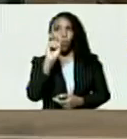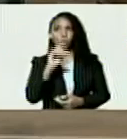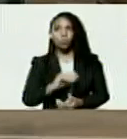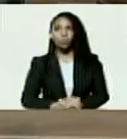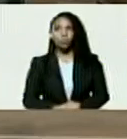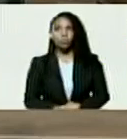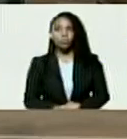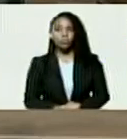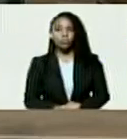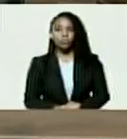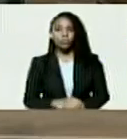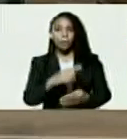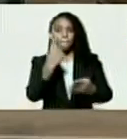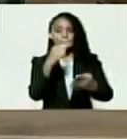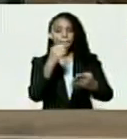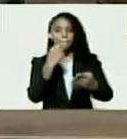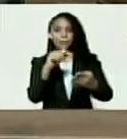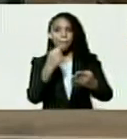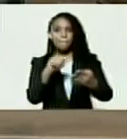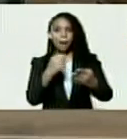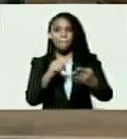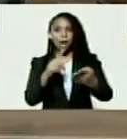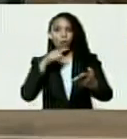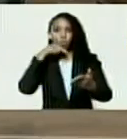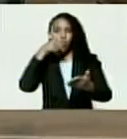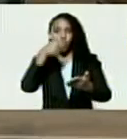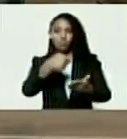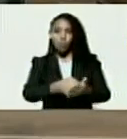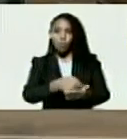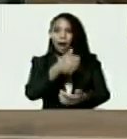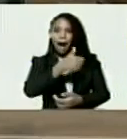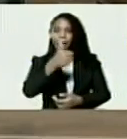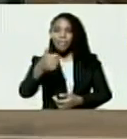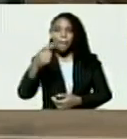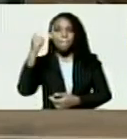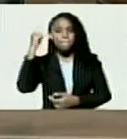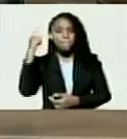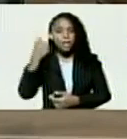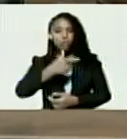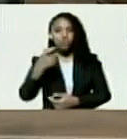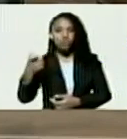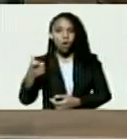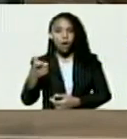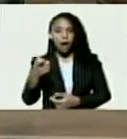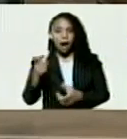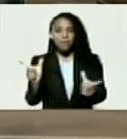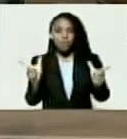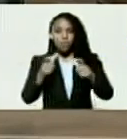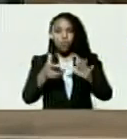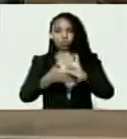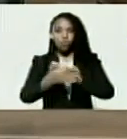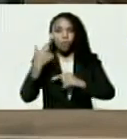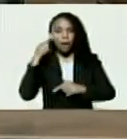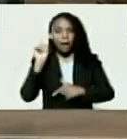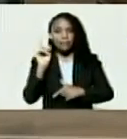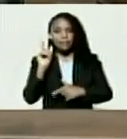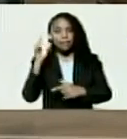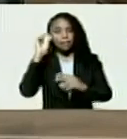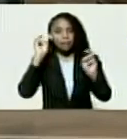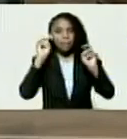Yajaira Alcalá, ciudadana. Amelia Esther Alter Pino, ciudadano. Juan Francisco Álvarez Buitriago,